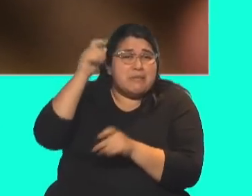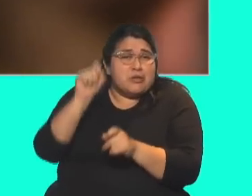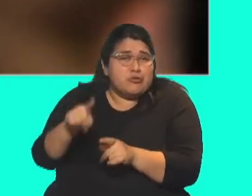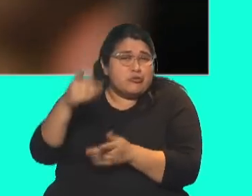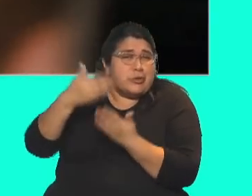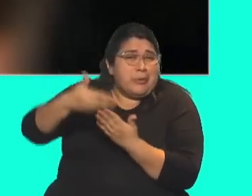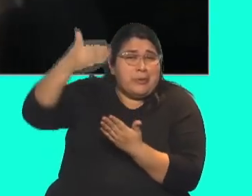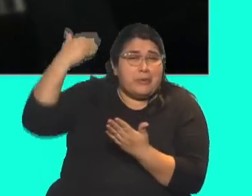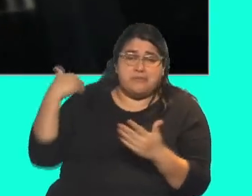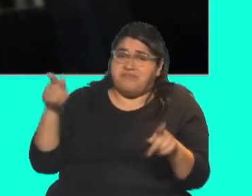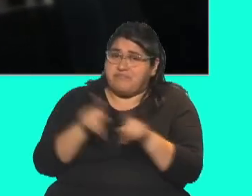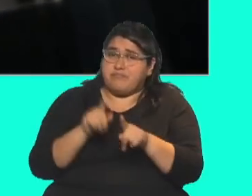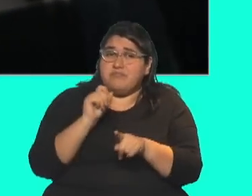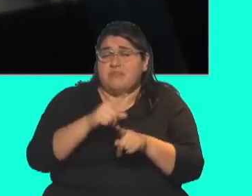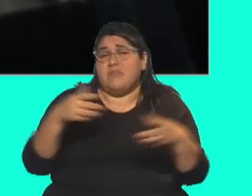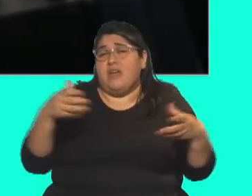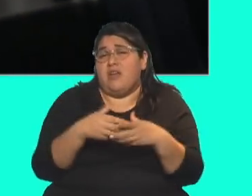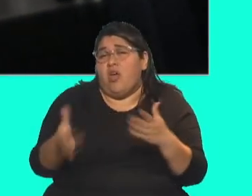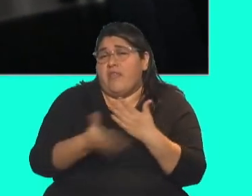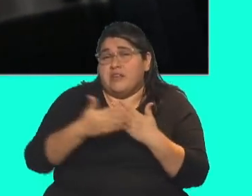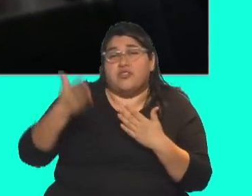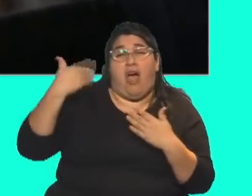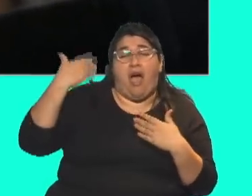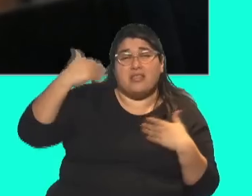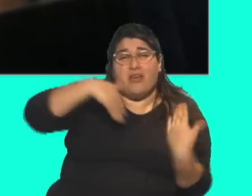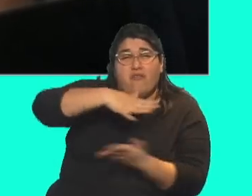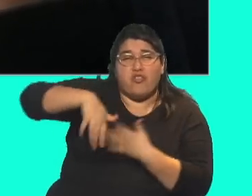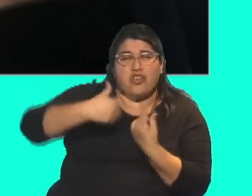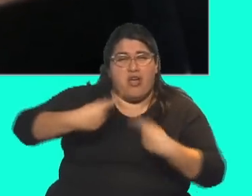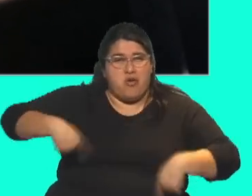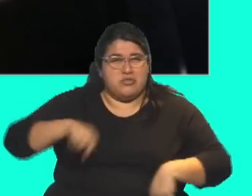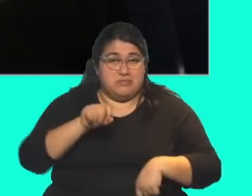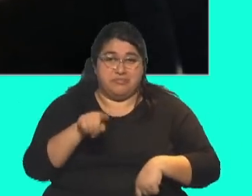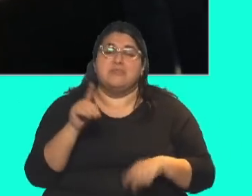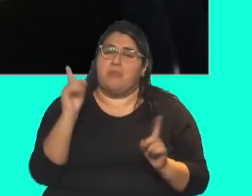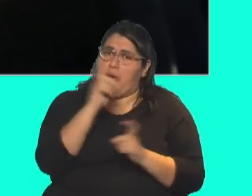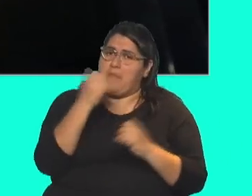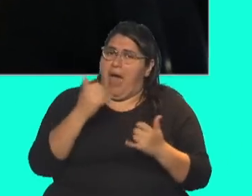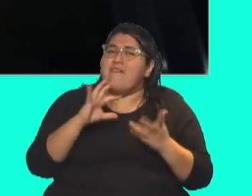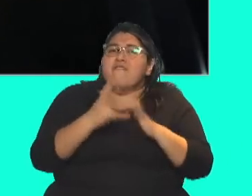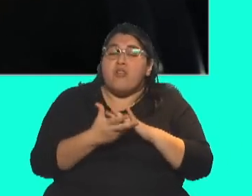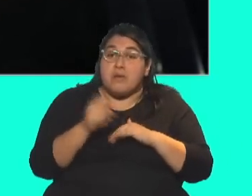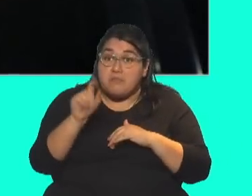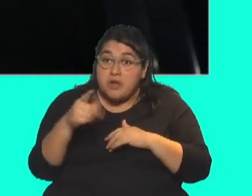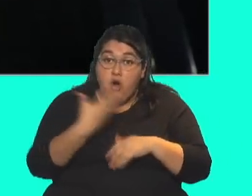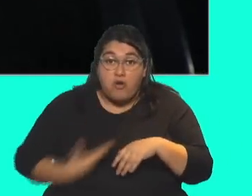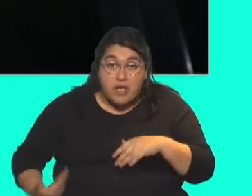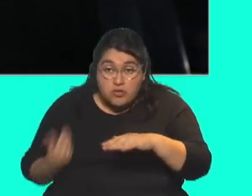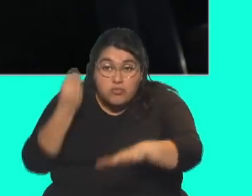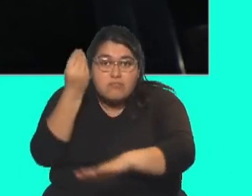como en su momento fue la revolución fusiladora tiene otros métodos pero cuando gobierna